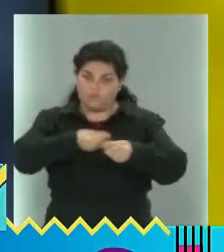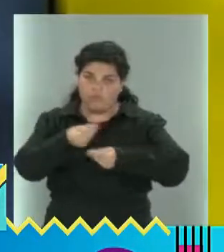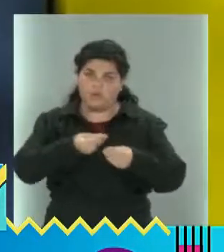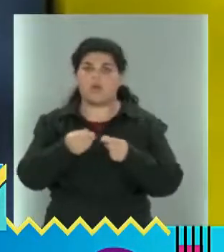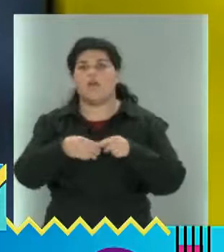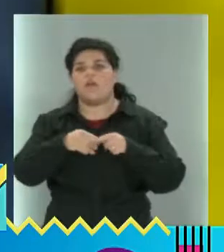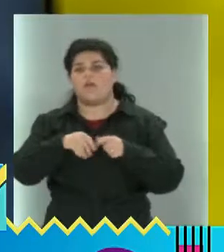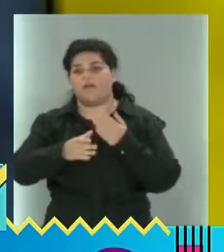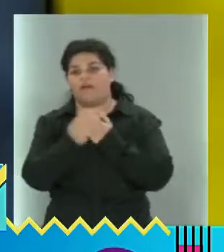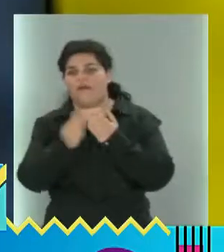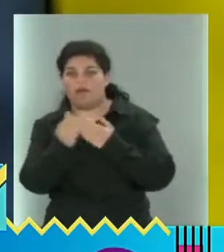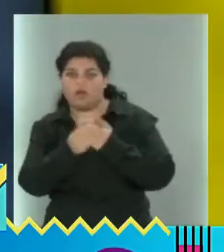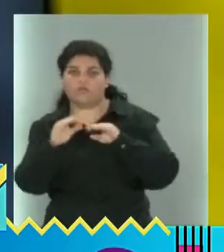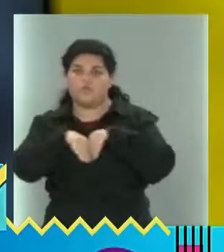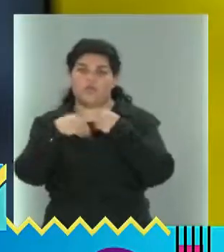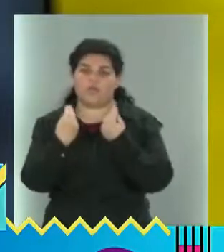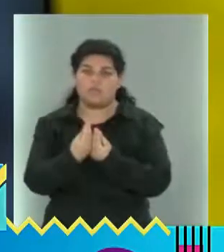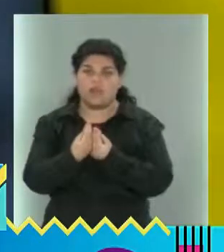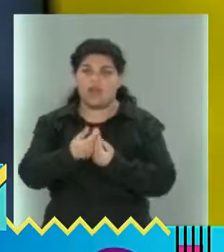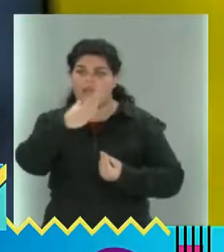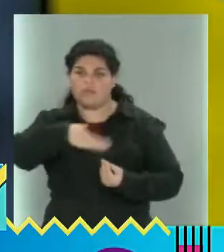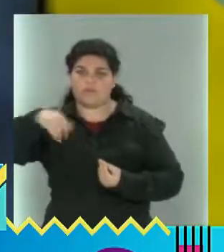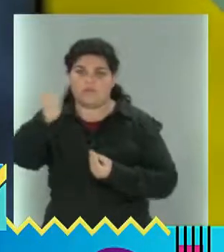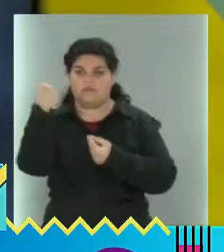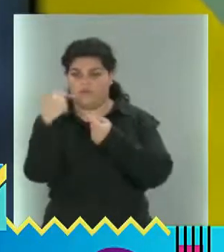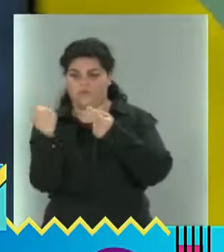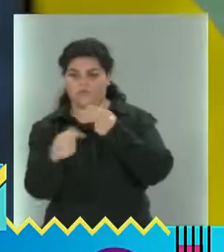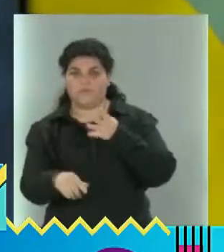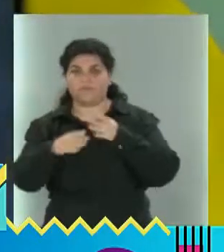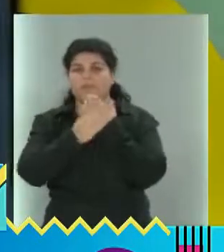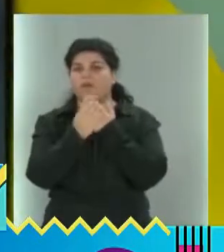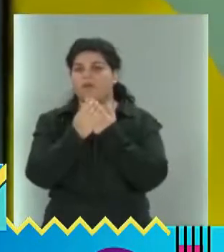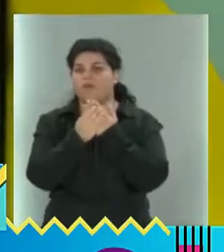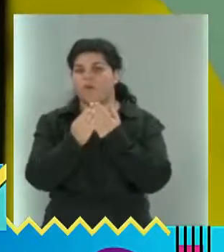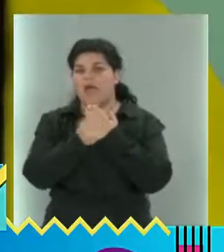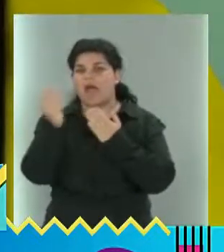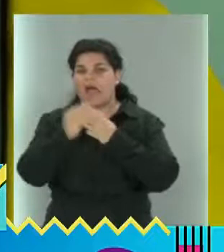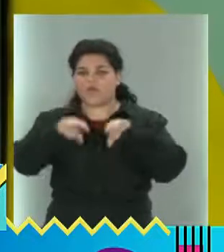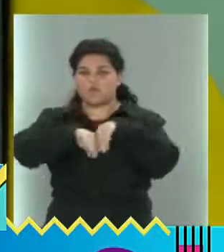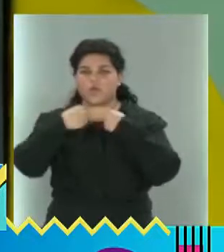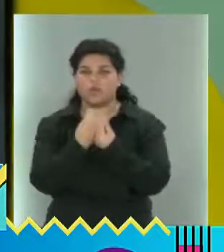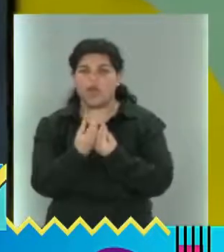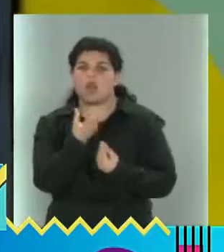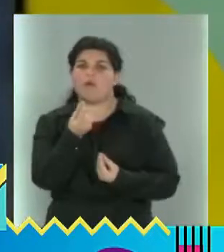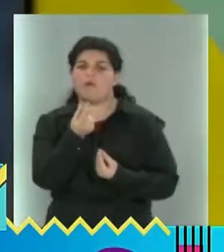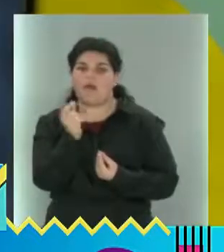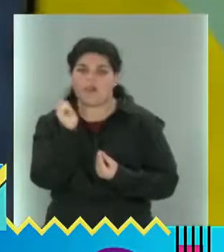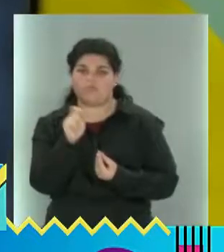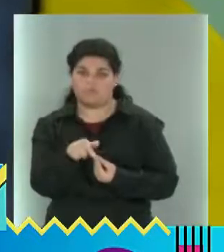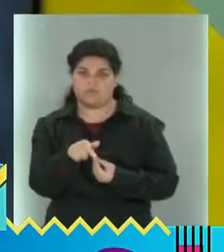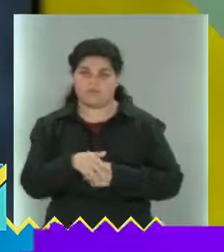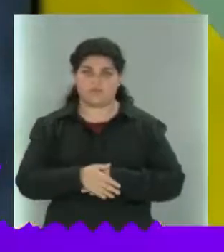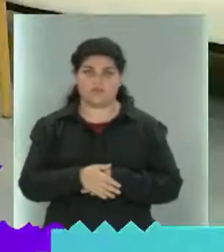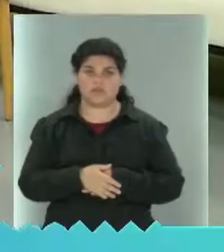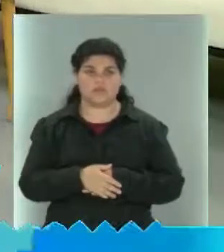calidad y una serie de cosas, para tener un valor que equivaldría a lo que él tendría si subiese el petróleo a un barco y se lo llevara. Entonces,